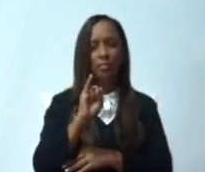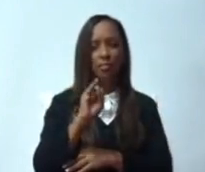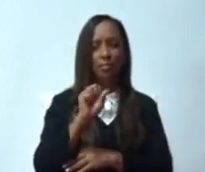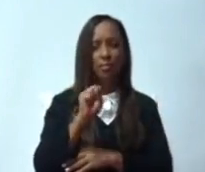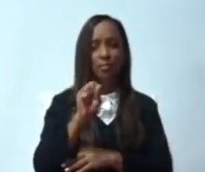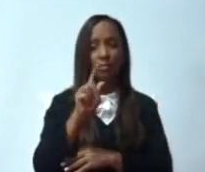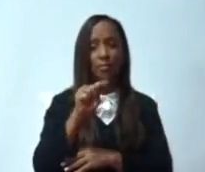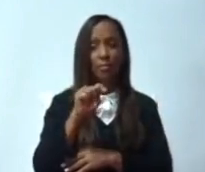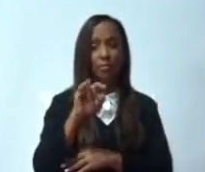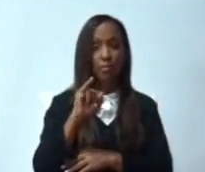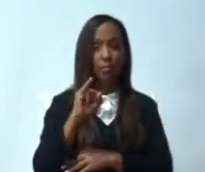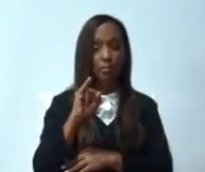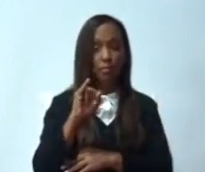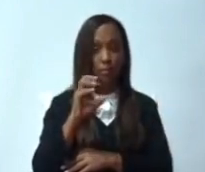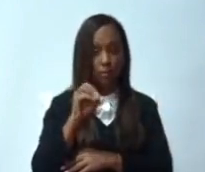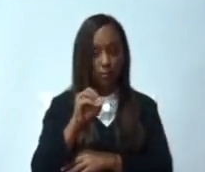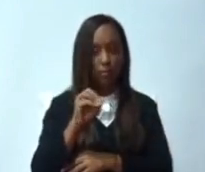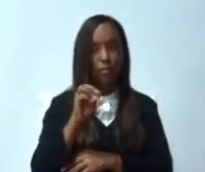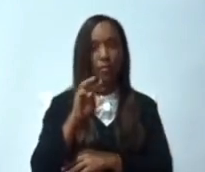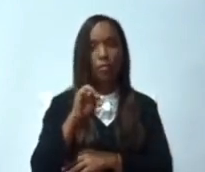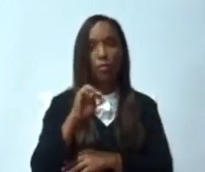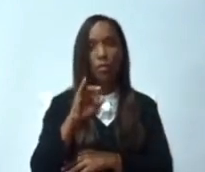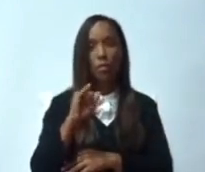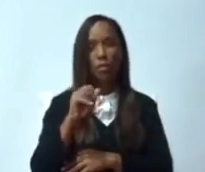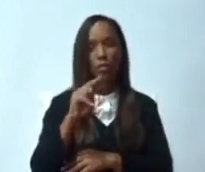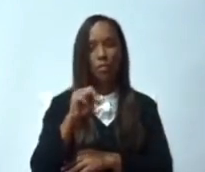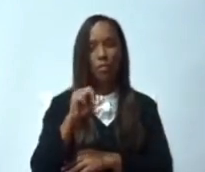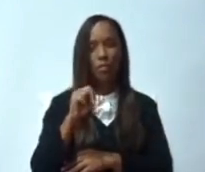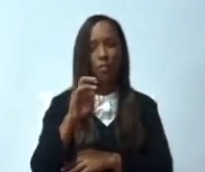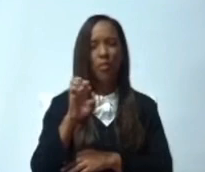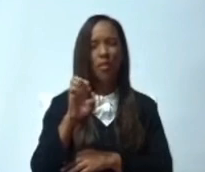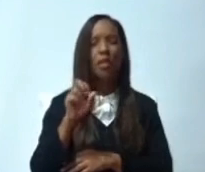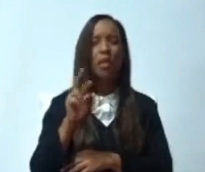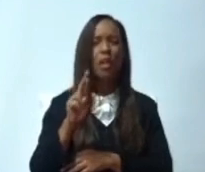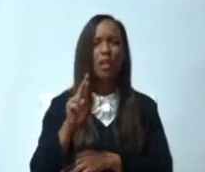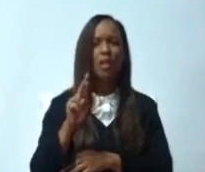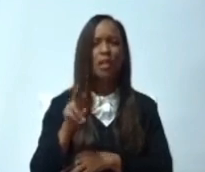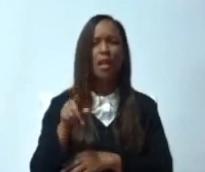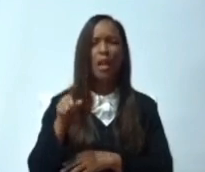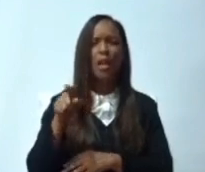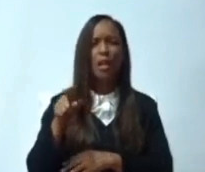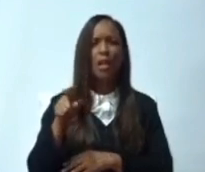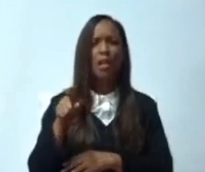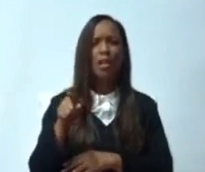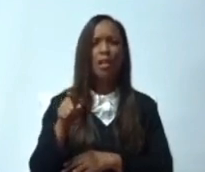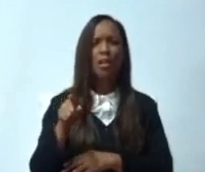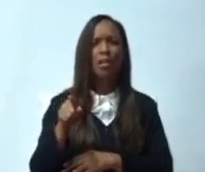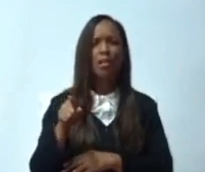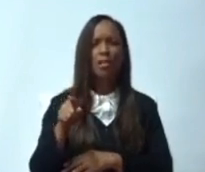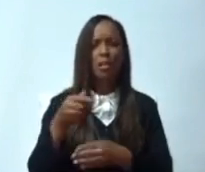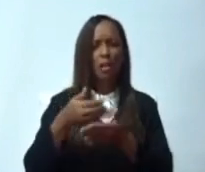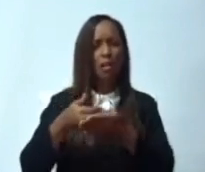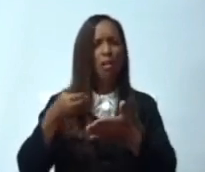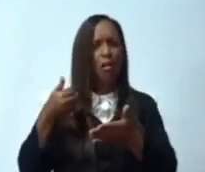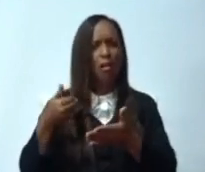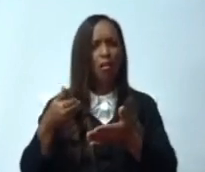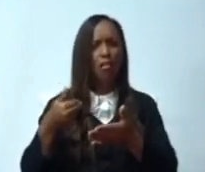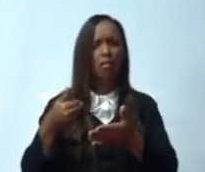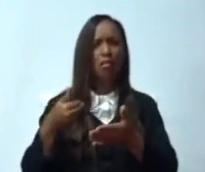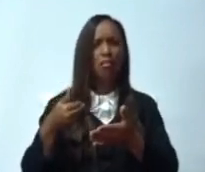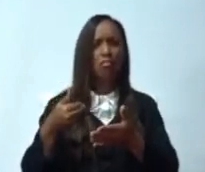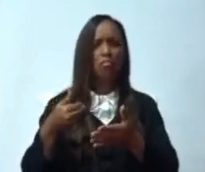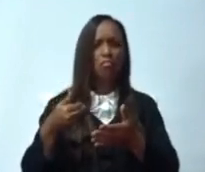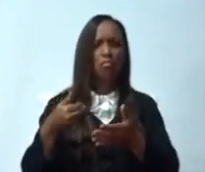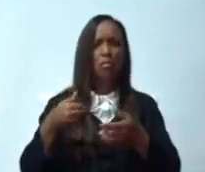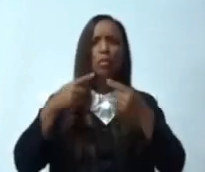viva esa cultura en Villamella, sino que también ha sido objeto de varios